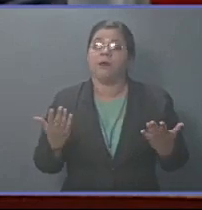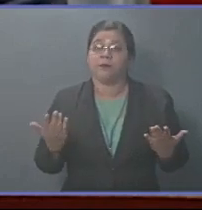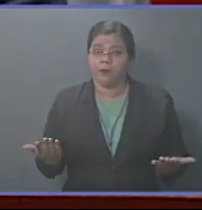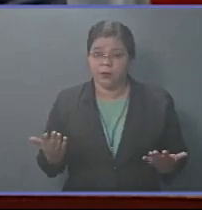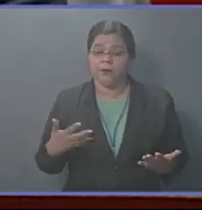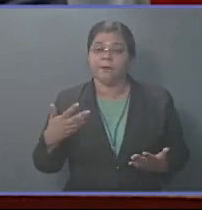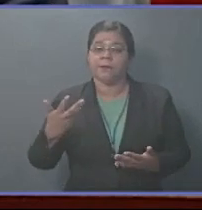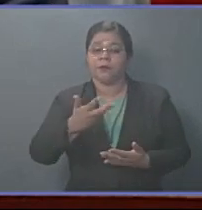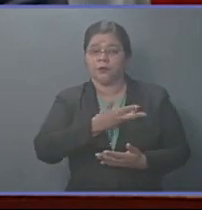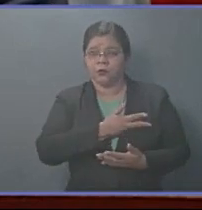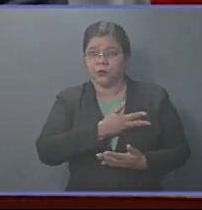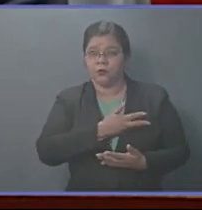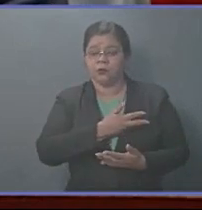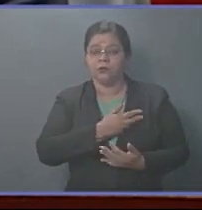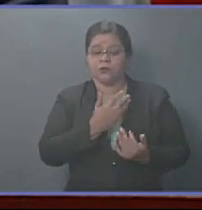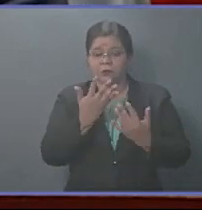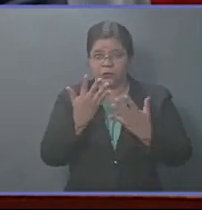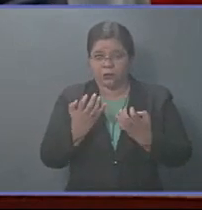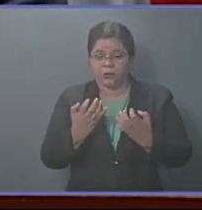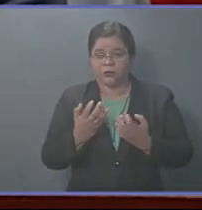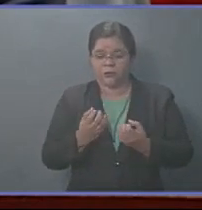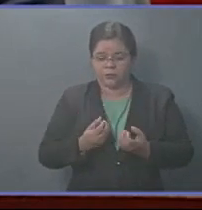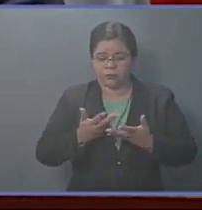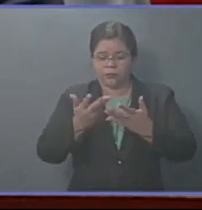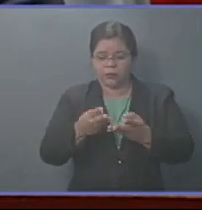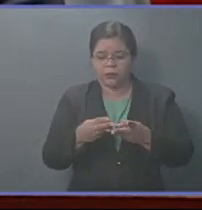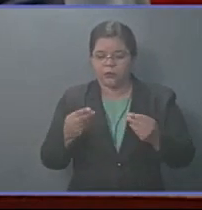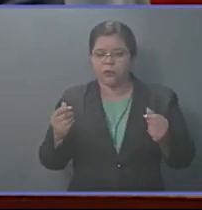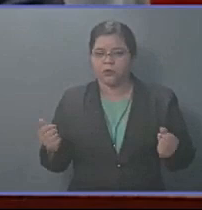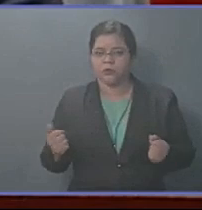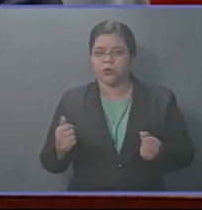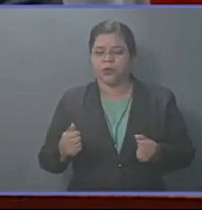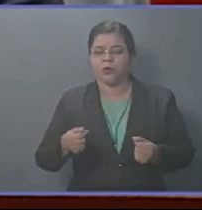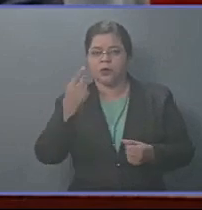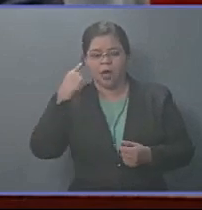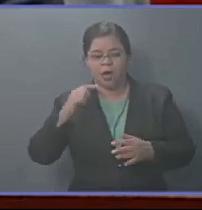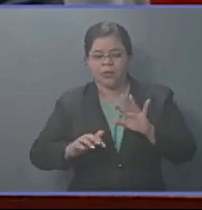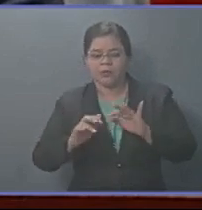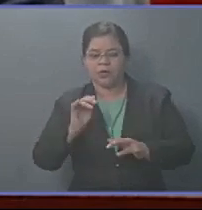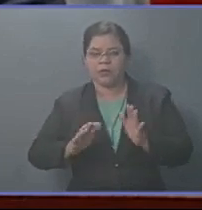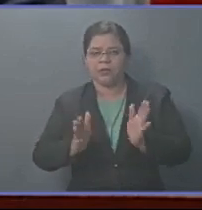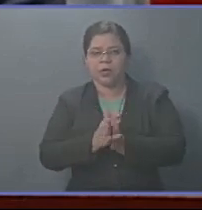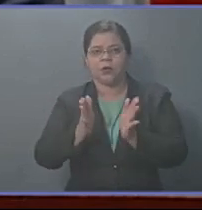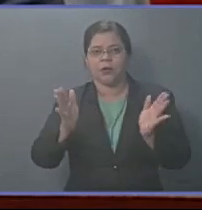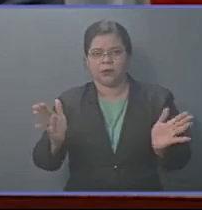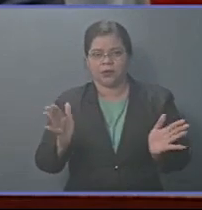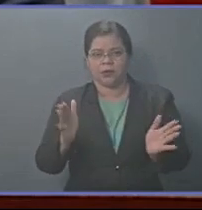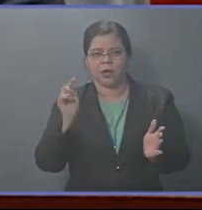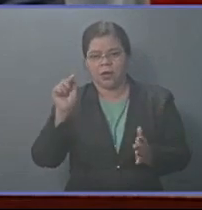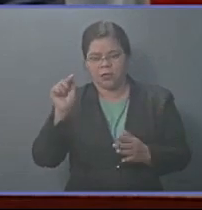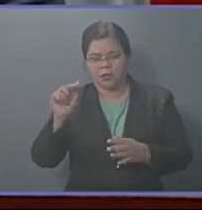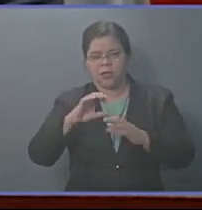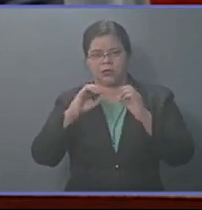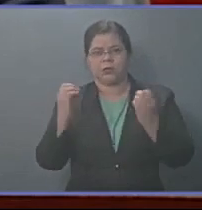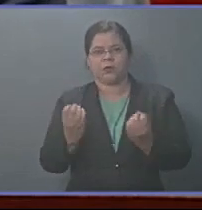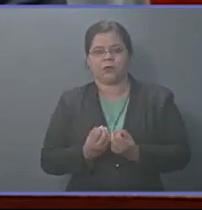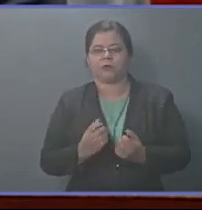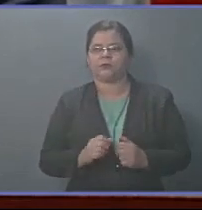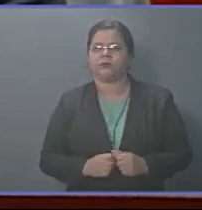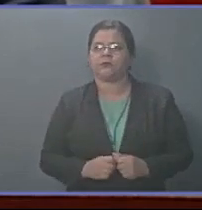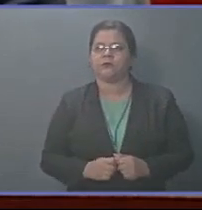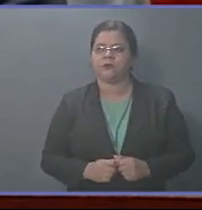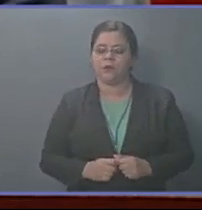transmitimos las tres la presente resolución al señor secretario general de dicha organización